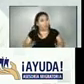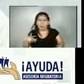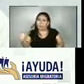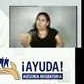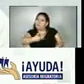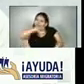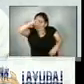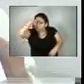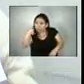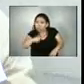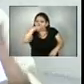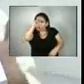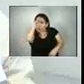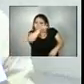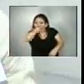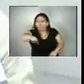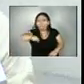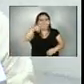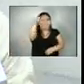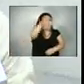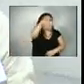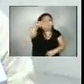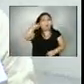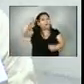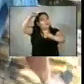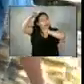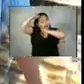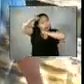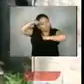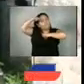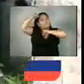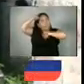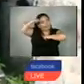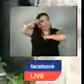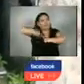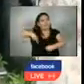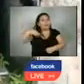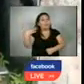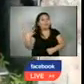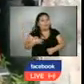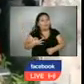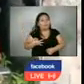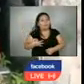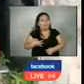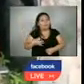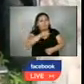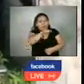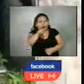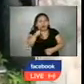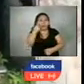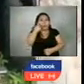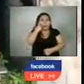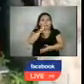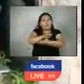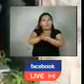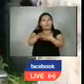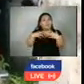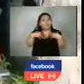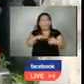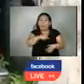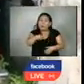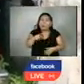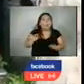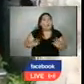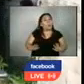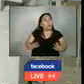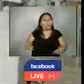humanamente posible para tratar de concientizar a la gente de la necesidad de seguir con los protocolos, y les decimos todavía, no bajemos la